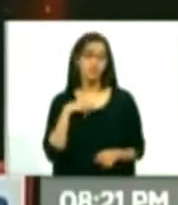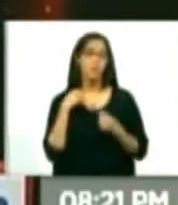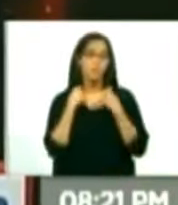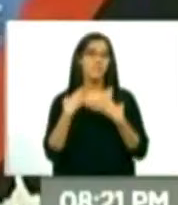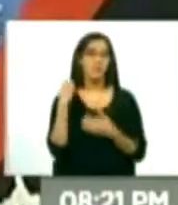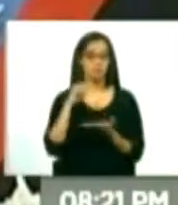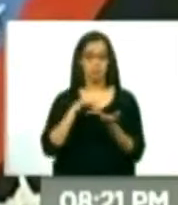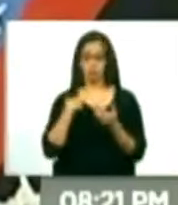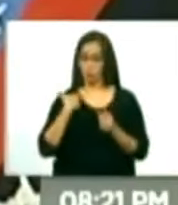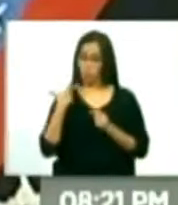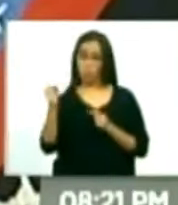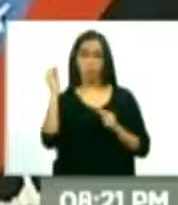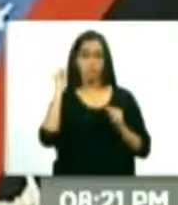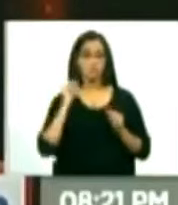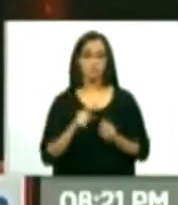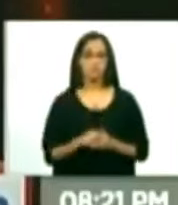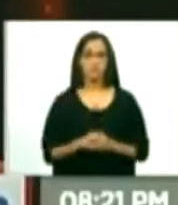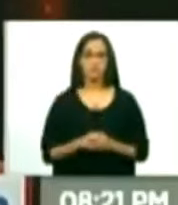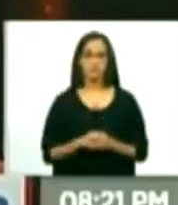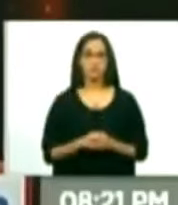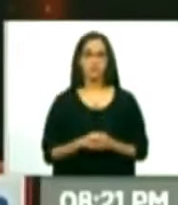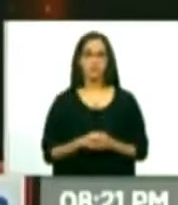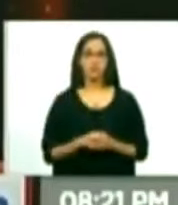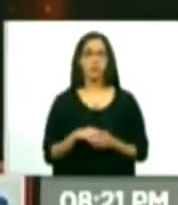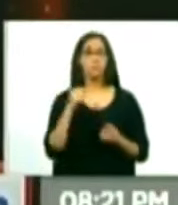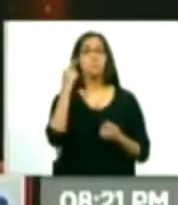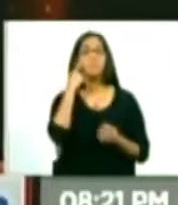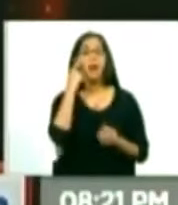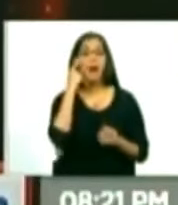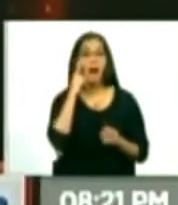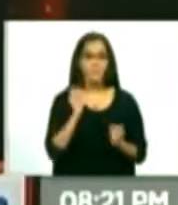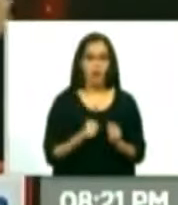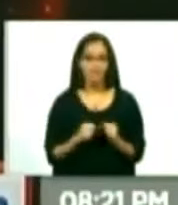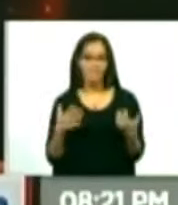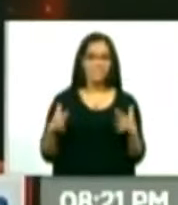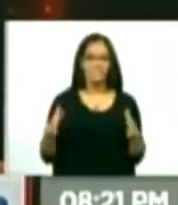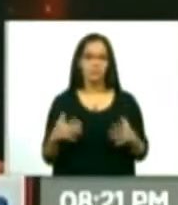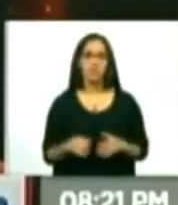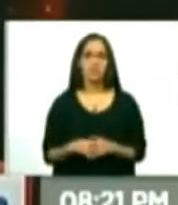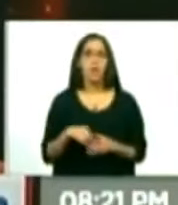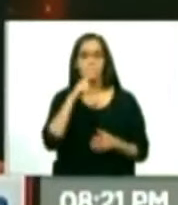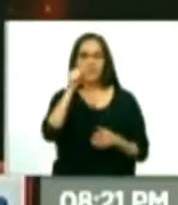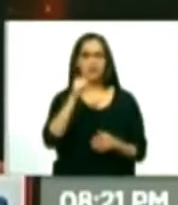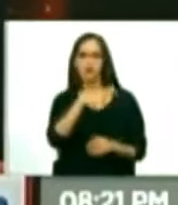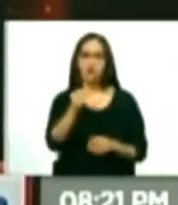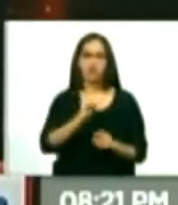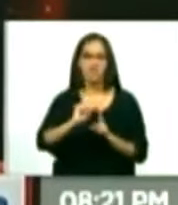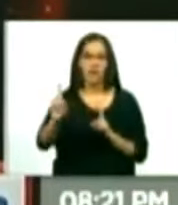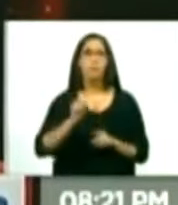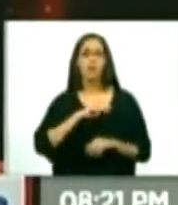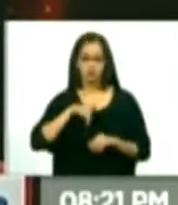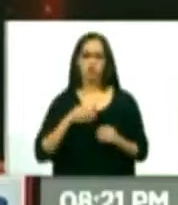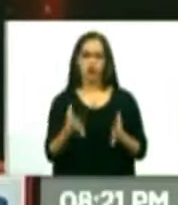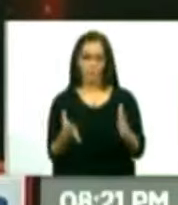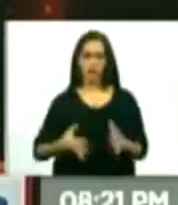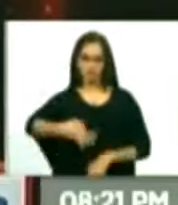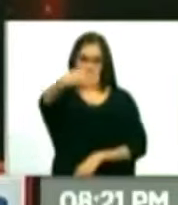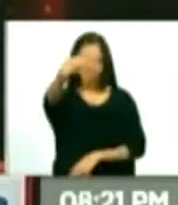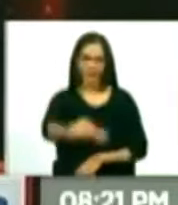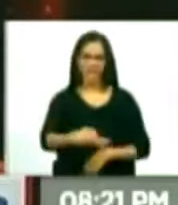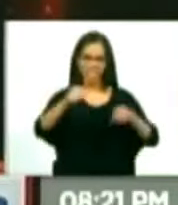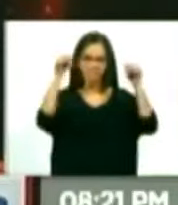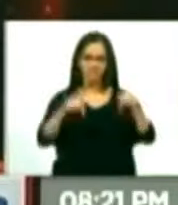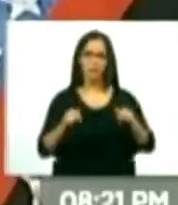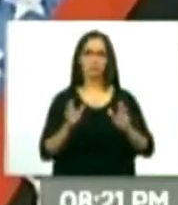yo me voy. Ahí está, pues, cojan ese trompo en la uña para ver si taratatea. Nicolás no se va, porque nosotros vamos a ganar. Tengan la certeza que así va a